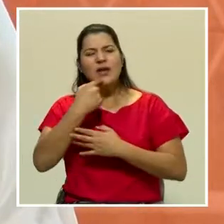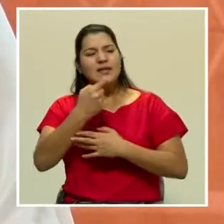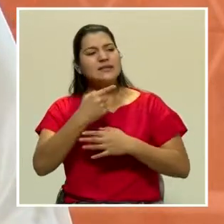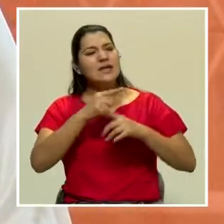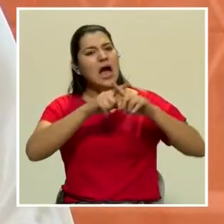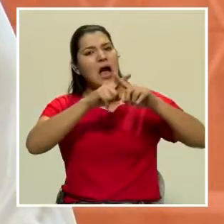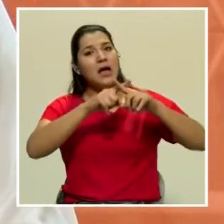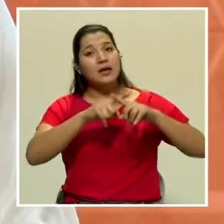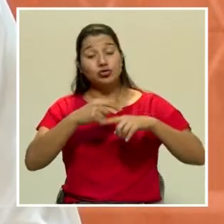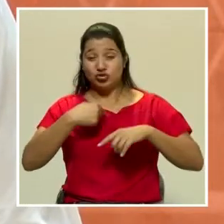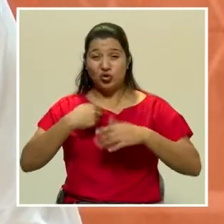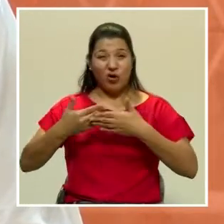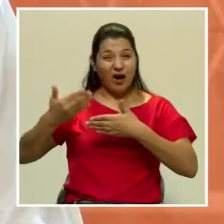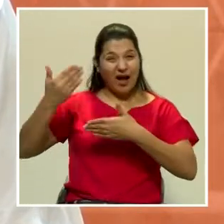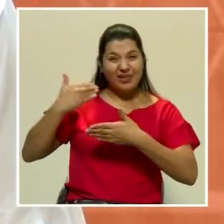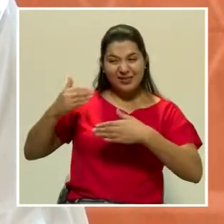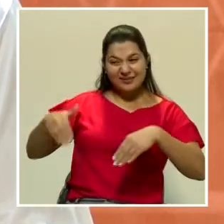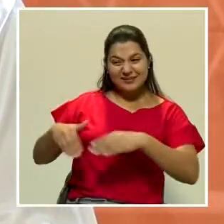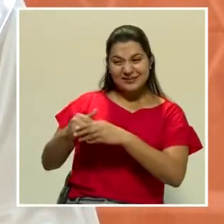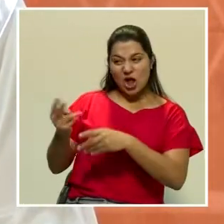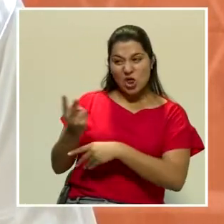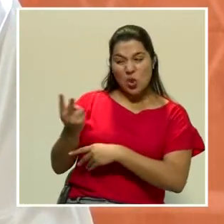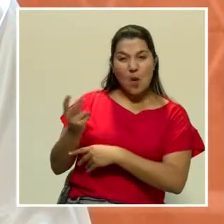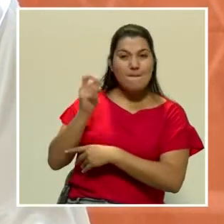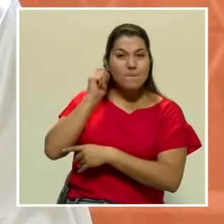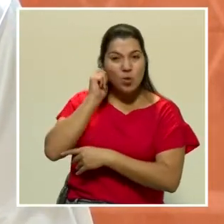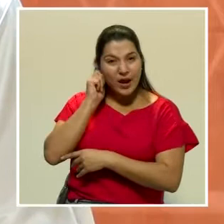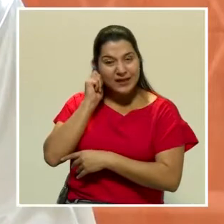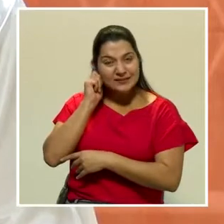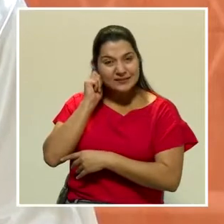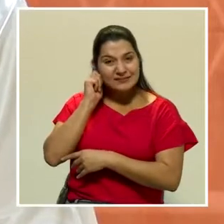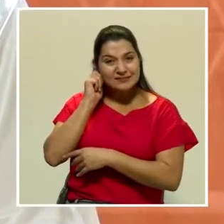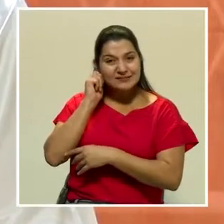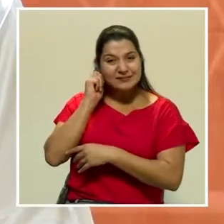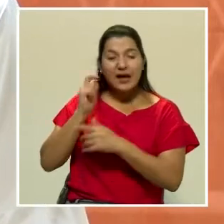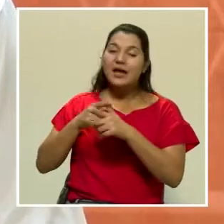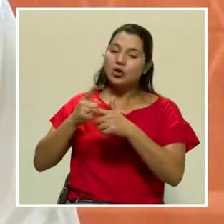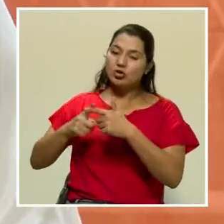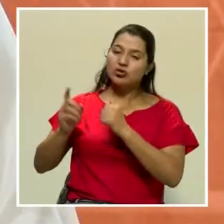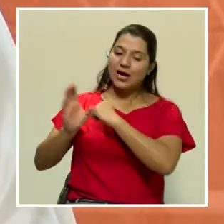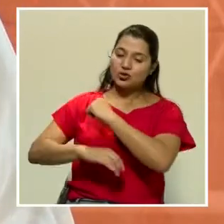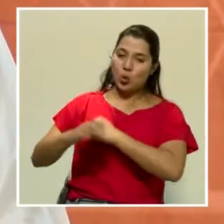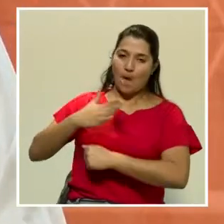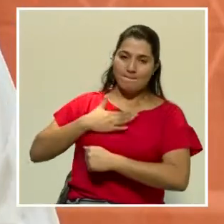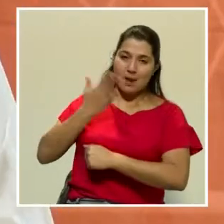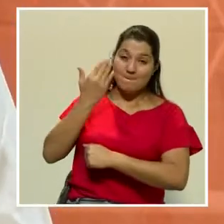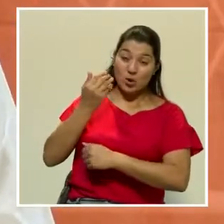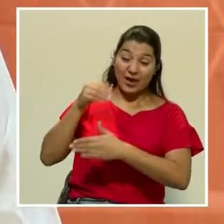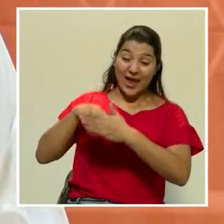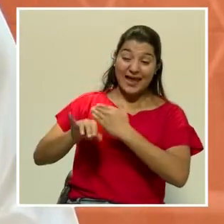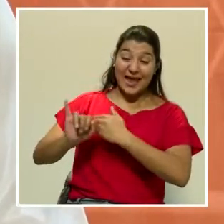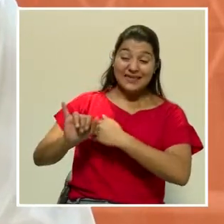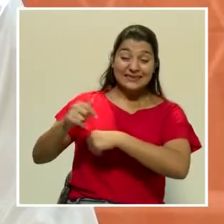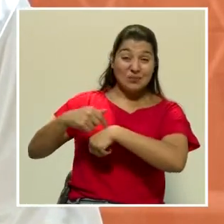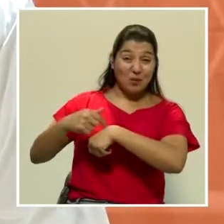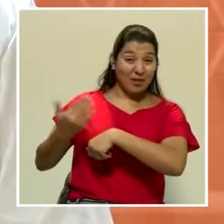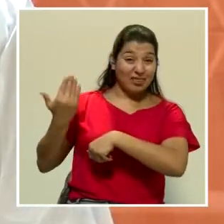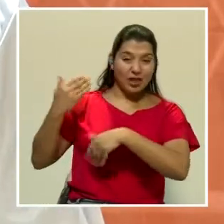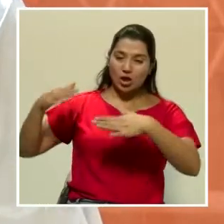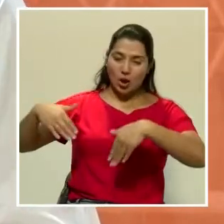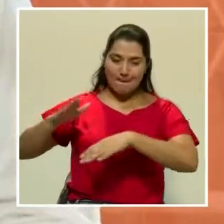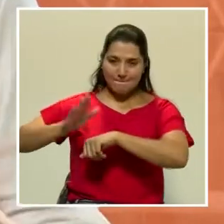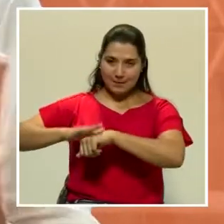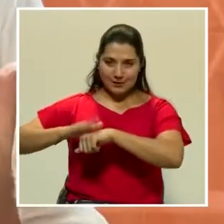Estas 2 mujeres que yo casé, y para pedir procesos contra todos los notarios que han casado a personas del mismo